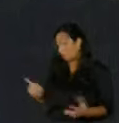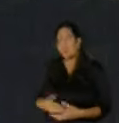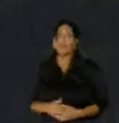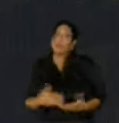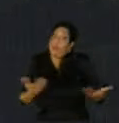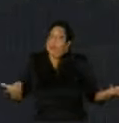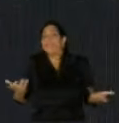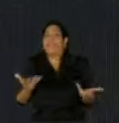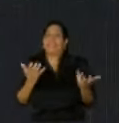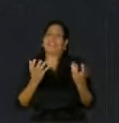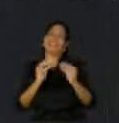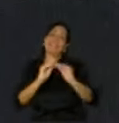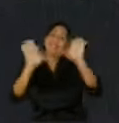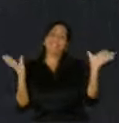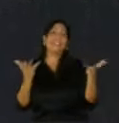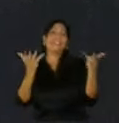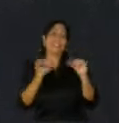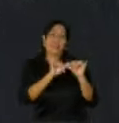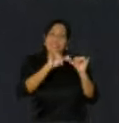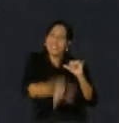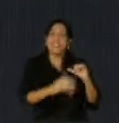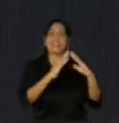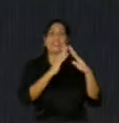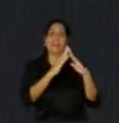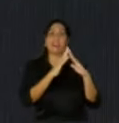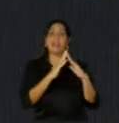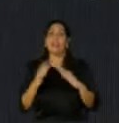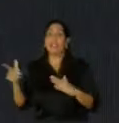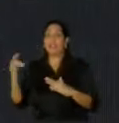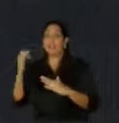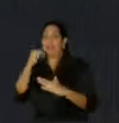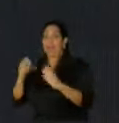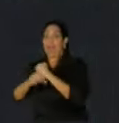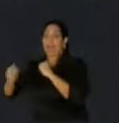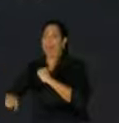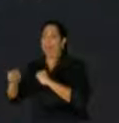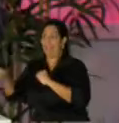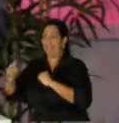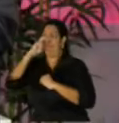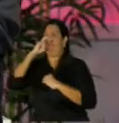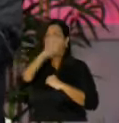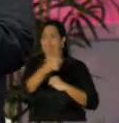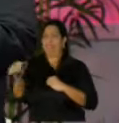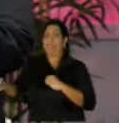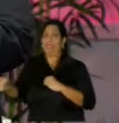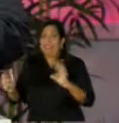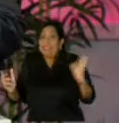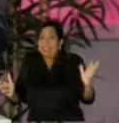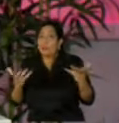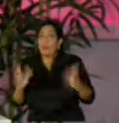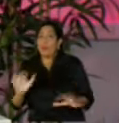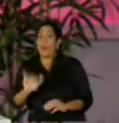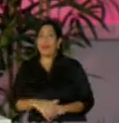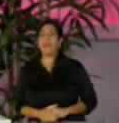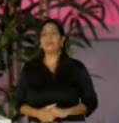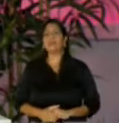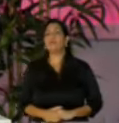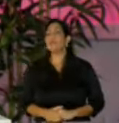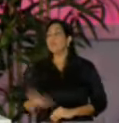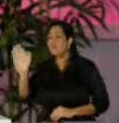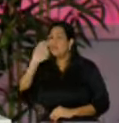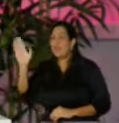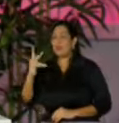que la gente se quede en sus casas para no tener que llegar a algo tan extremo como están haciéndolo ellos. Claro que sí. Tenemos a Kenneth. Kenneth, sí. ¿Qué nos cuentas? Saludos. Yo